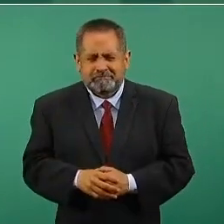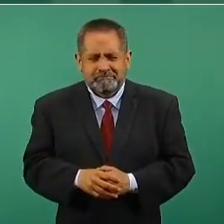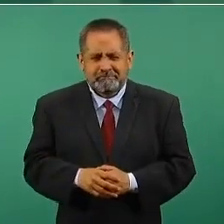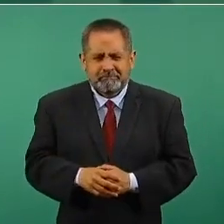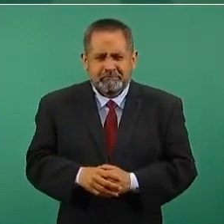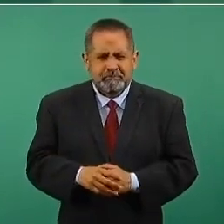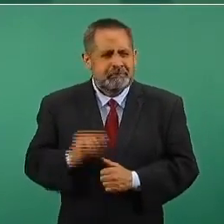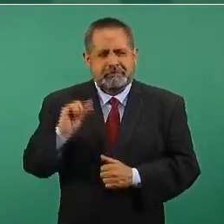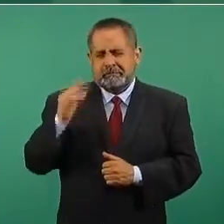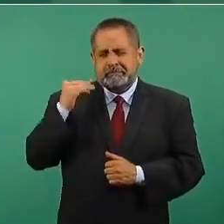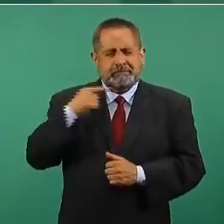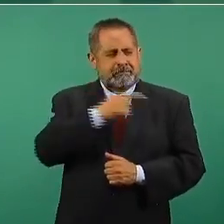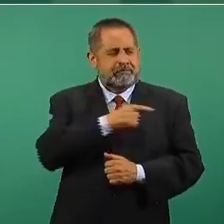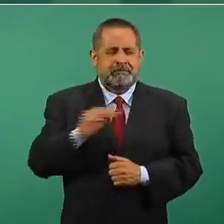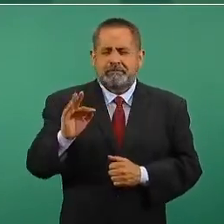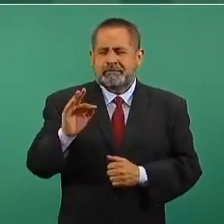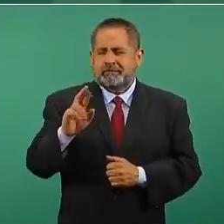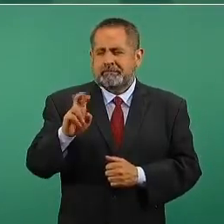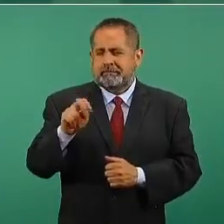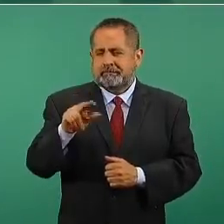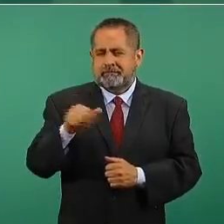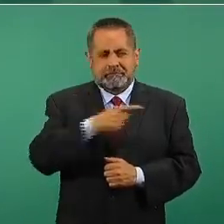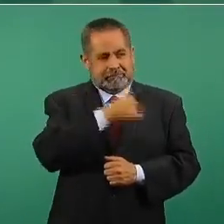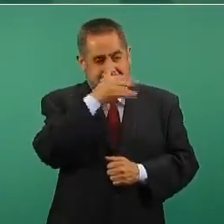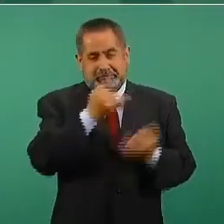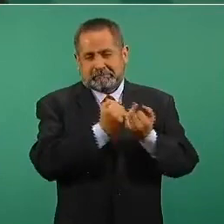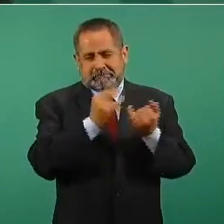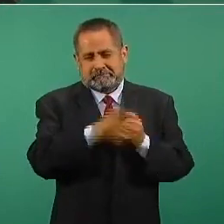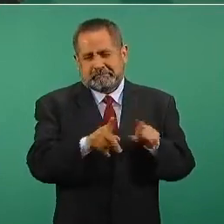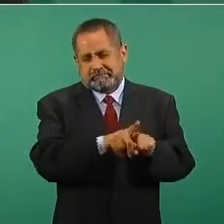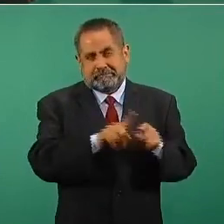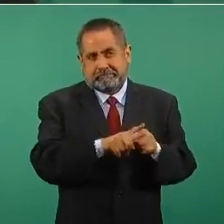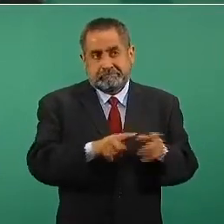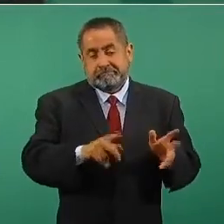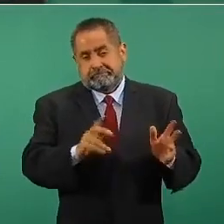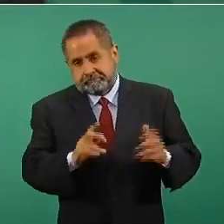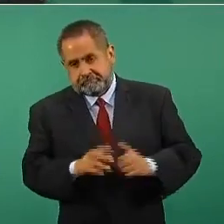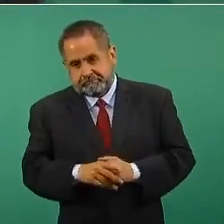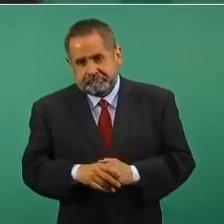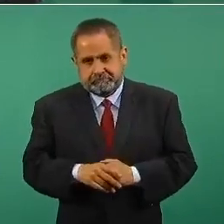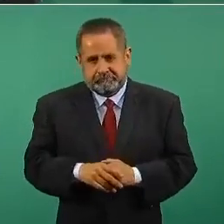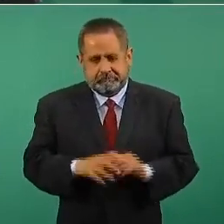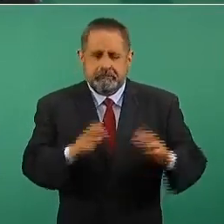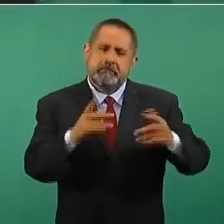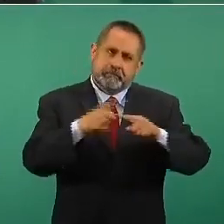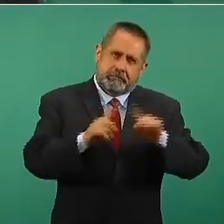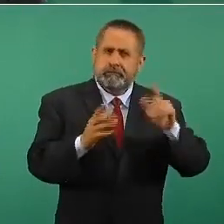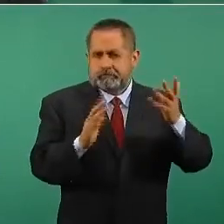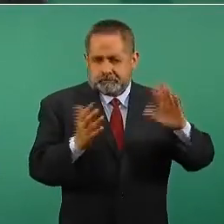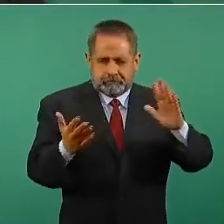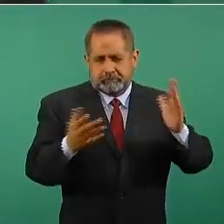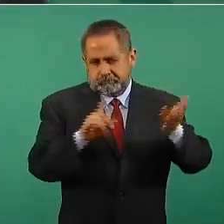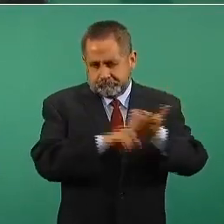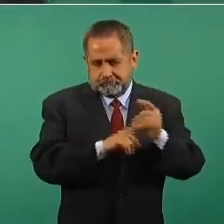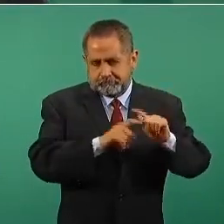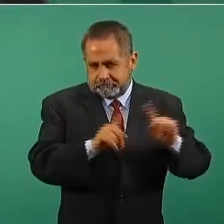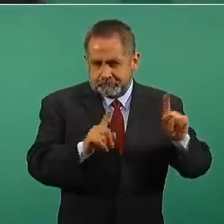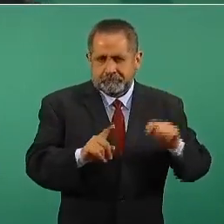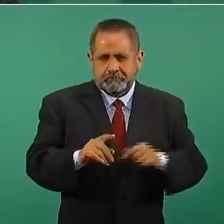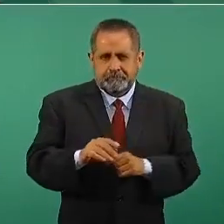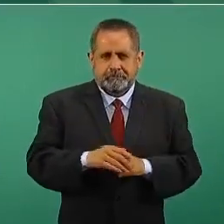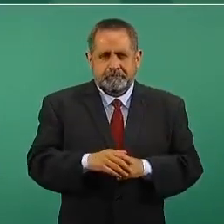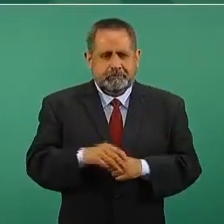Últimamente los de Frena, que es así, guardadas las proporciones,